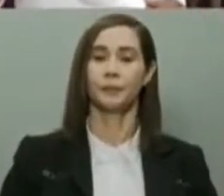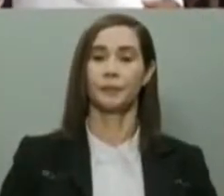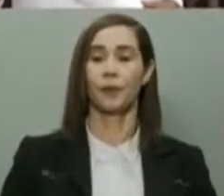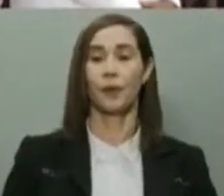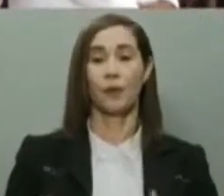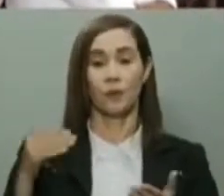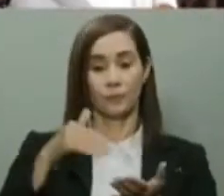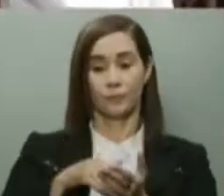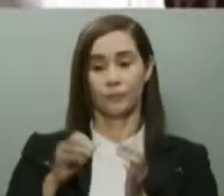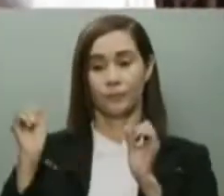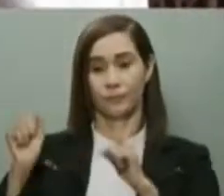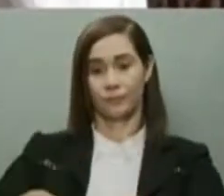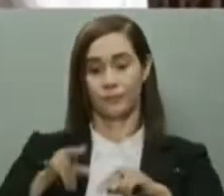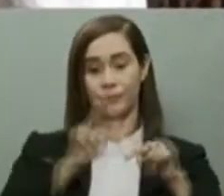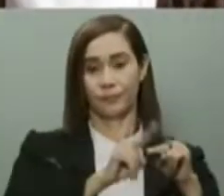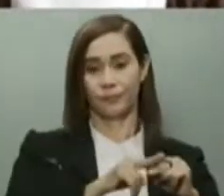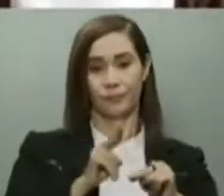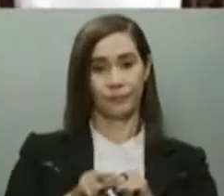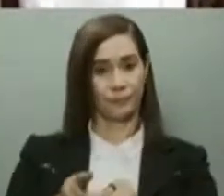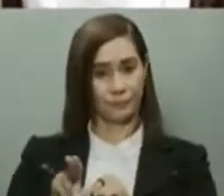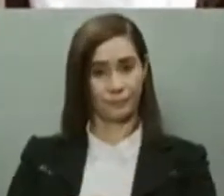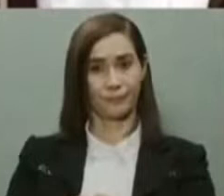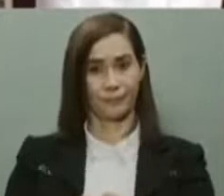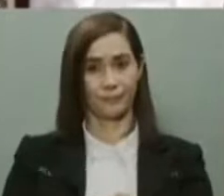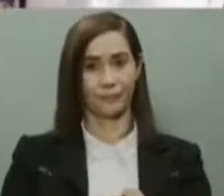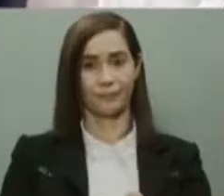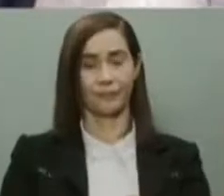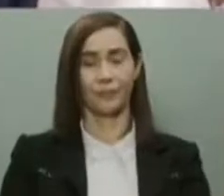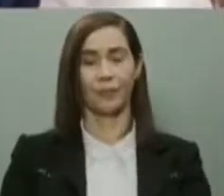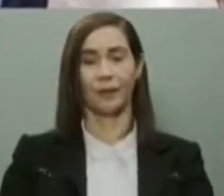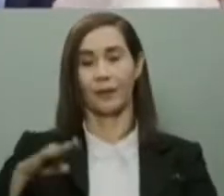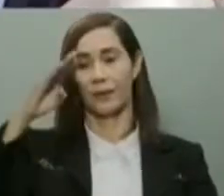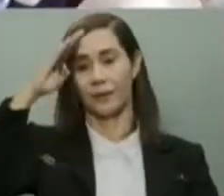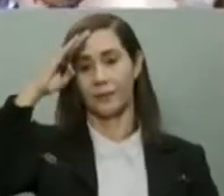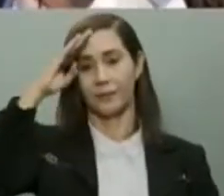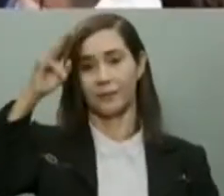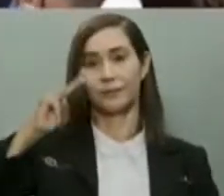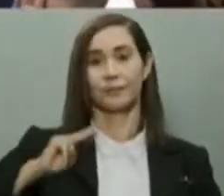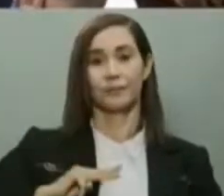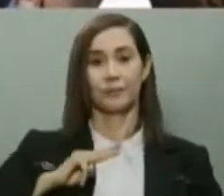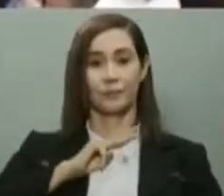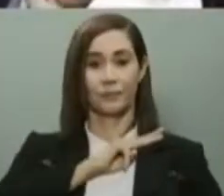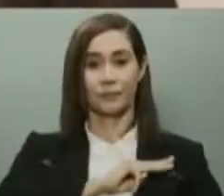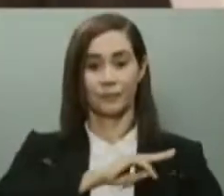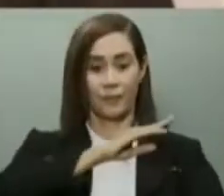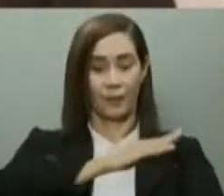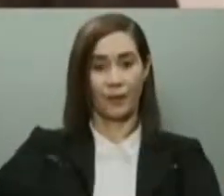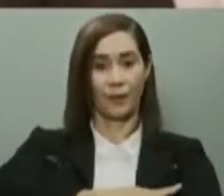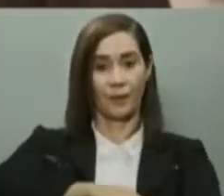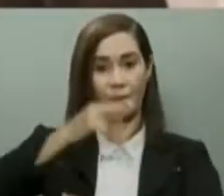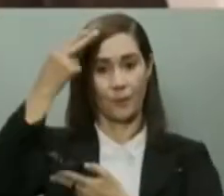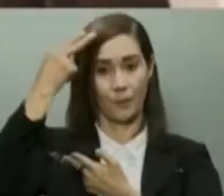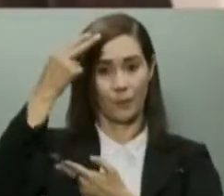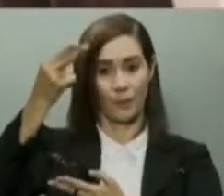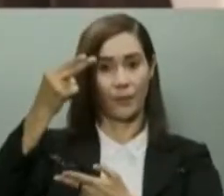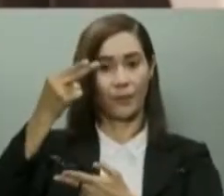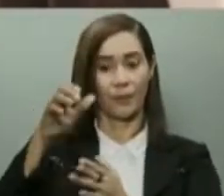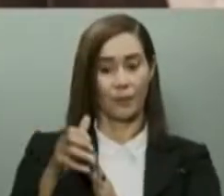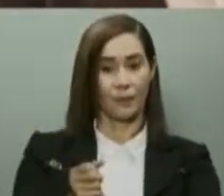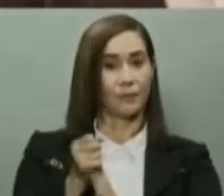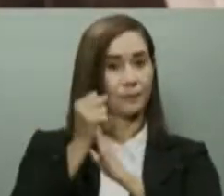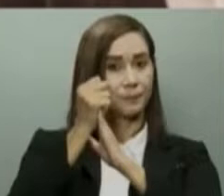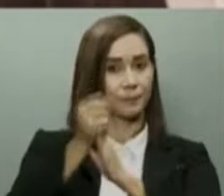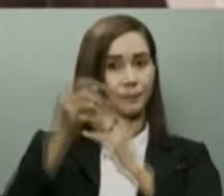Se pueden acomodar nuevamente en sus asientos. Saludamos a los miembros de nuestra línea de honor, encabezada